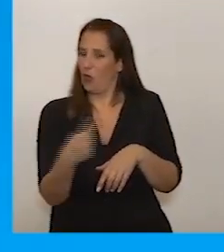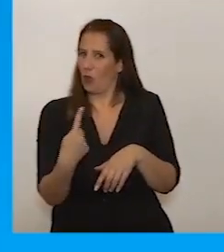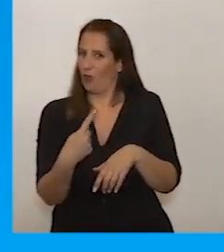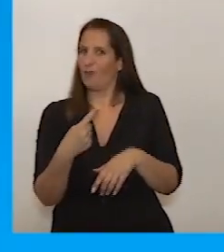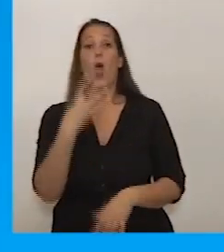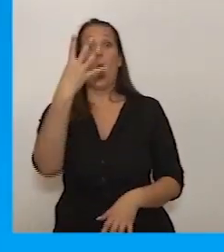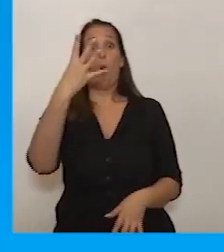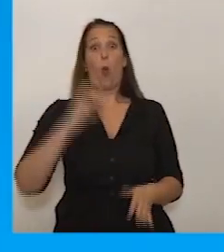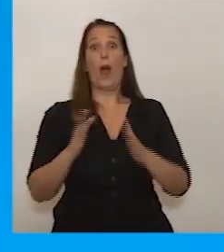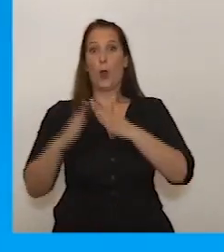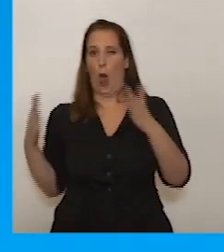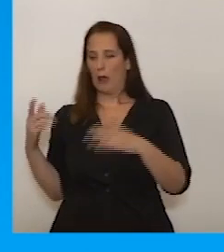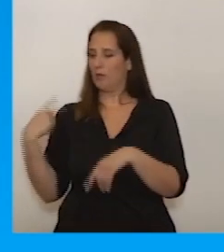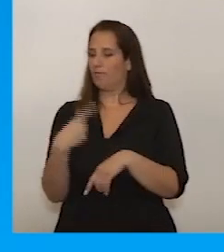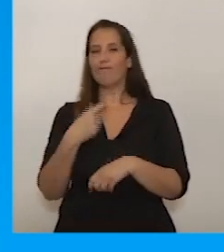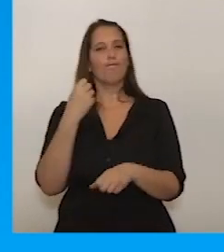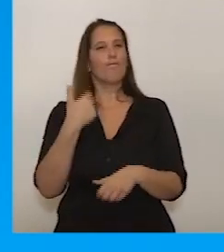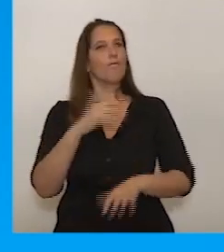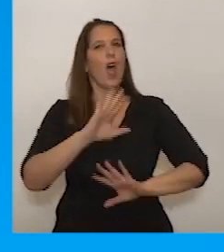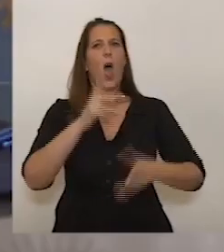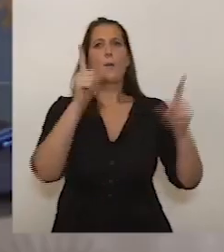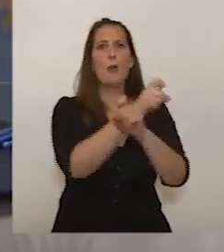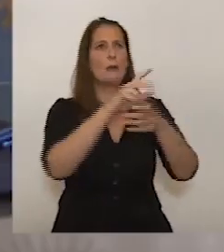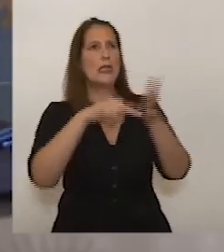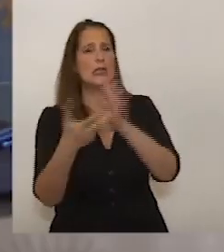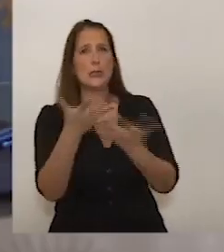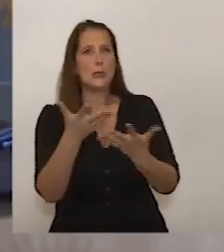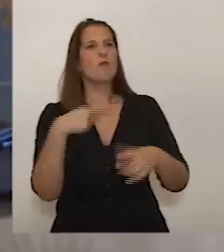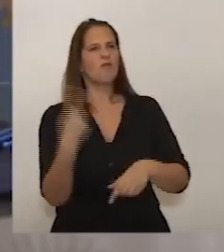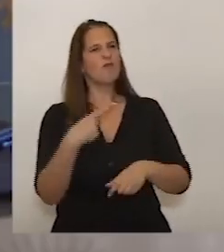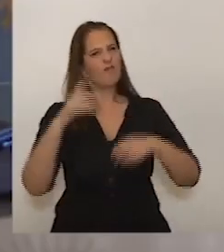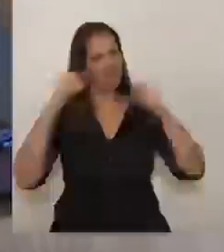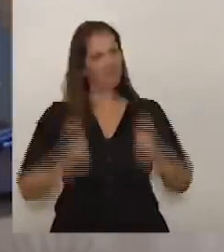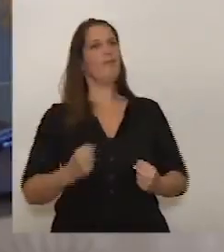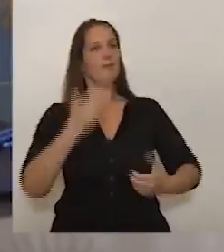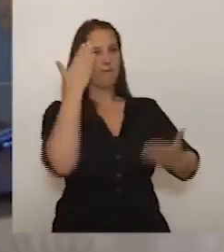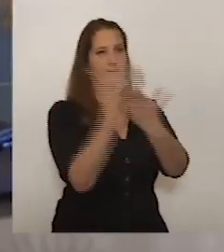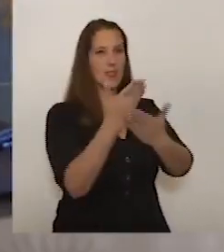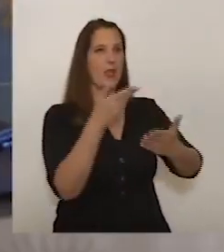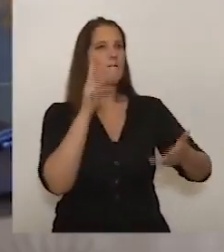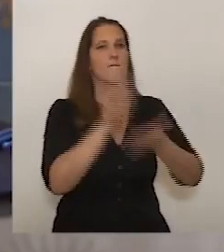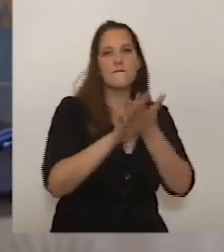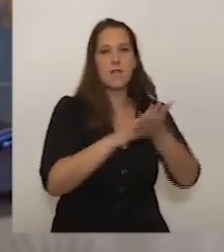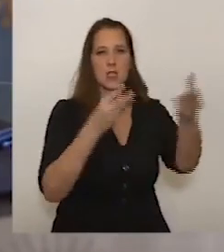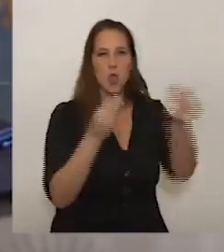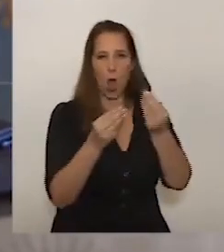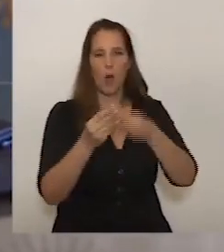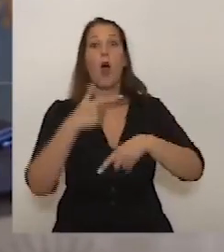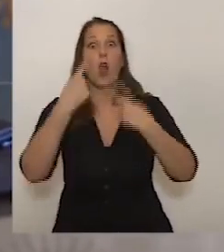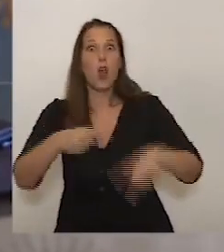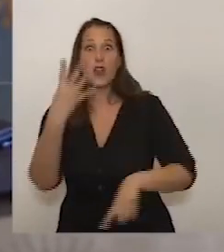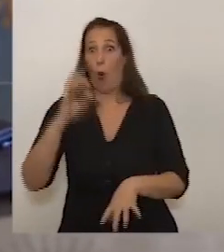los argentinos aprendimos a mirar de frente nuestros problemas duró cuatro años de aprendizajes de logros concretos